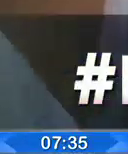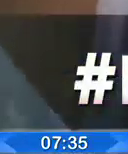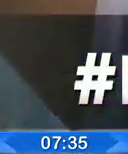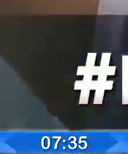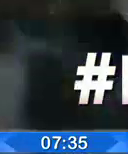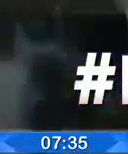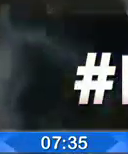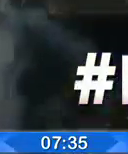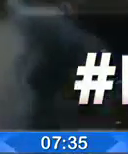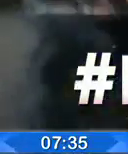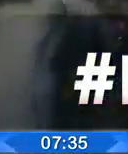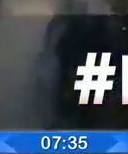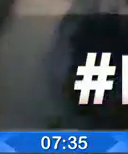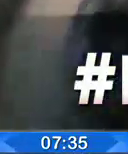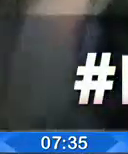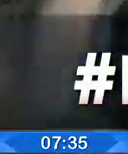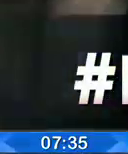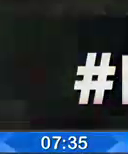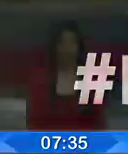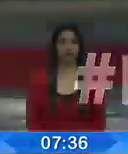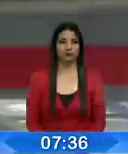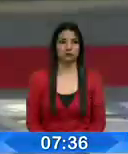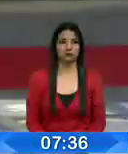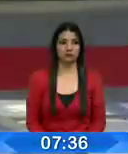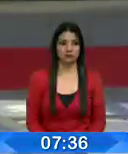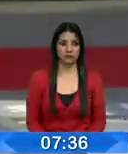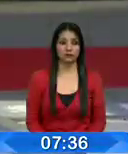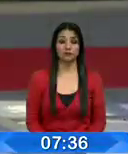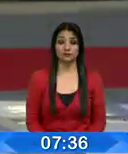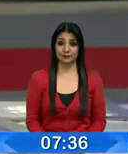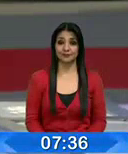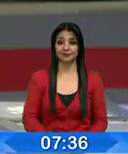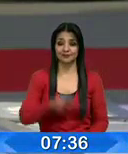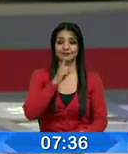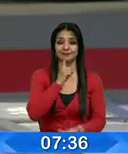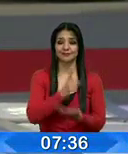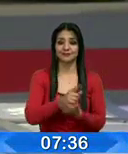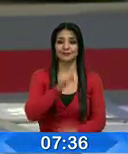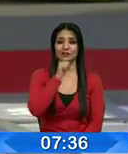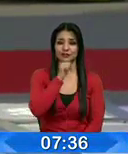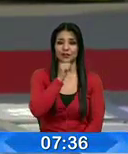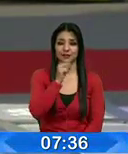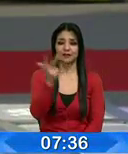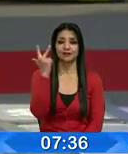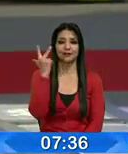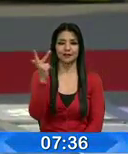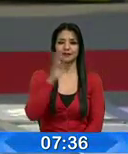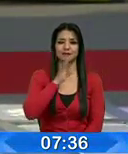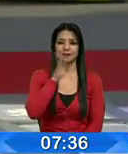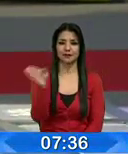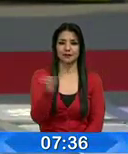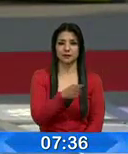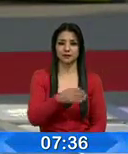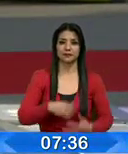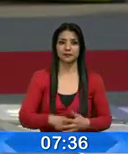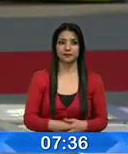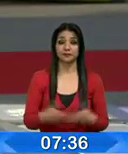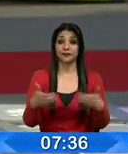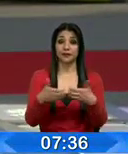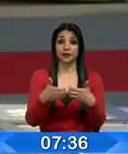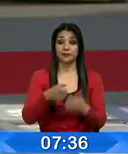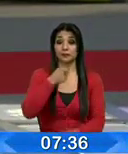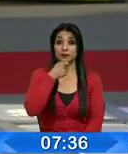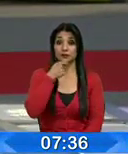que esta vez ya no podría. Y sin duda nos faltarán tres siempre. A un año de la muerte de los miembros del